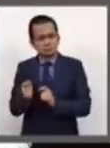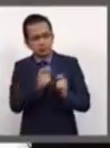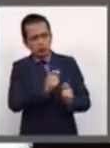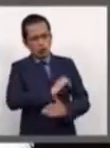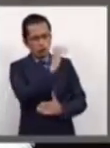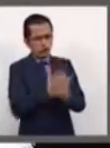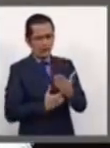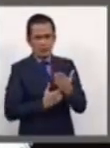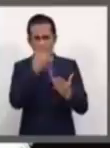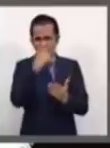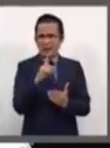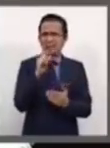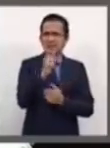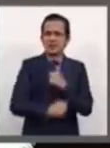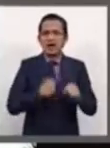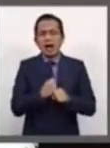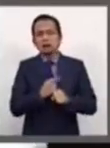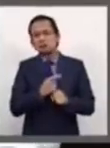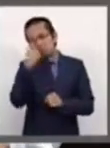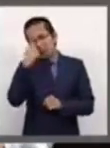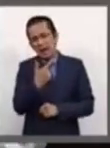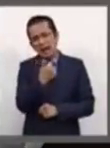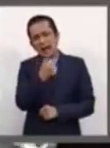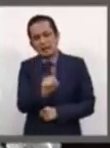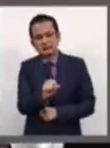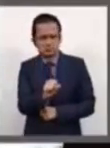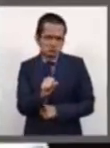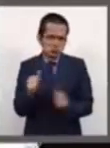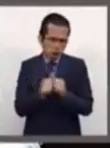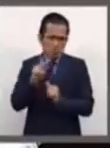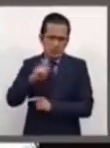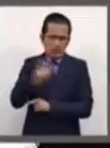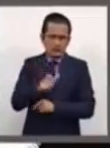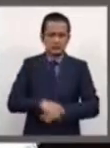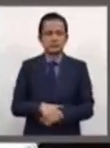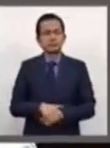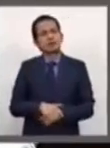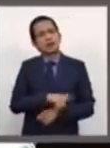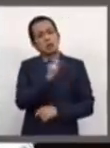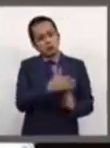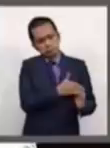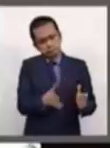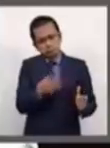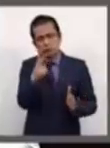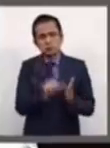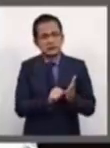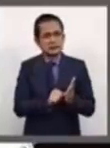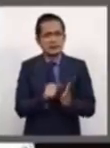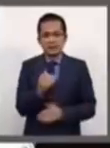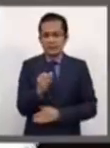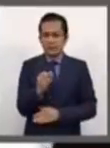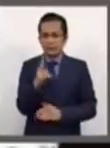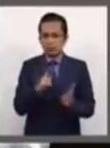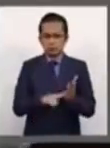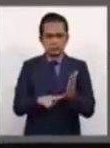a precio preferencial. A los dos meses, en febrero del 2010, firman